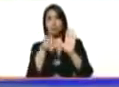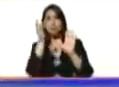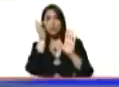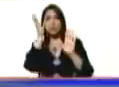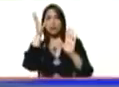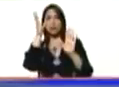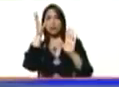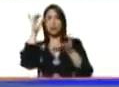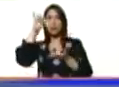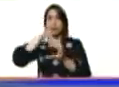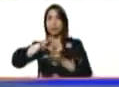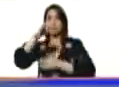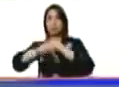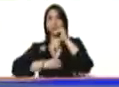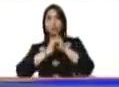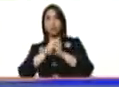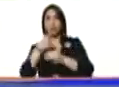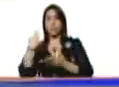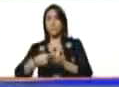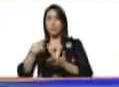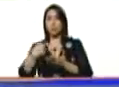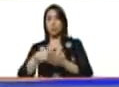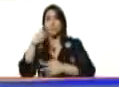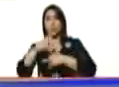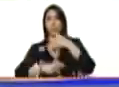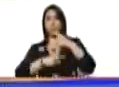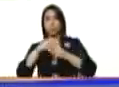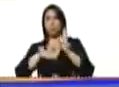Centro Internacional de Inversión Productiva.